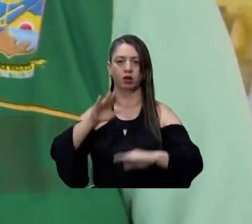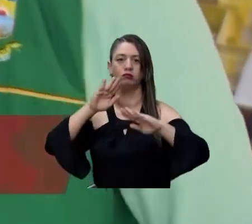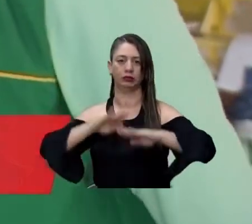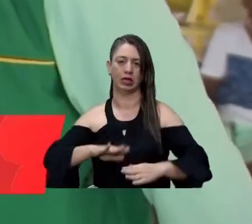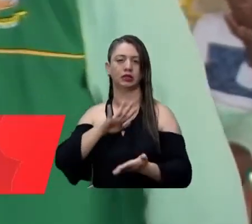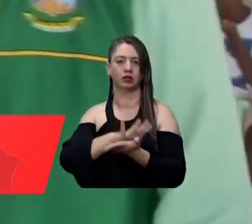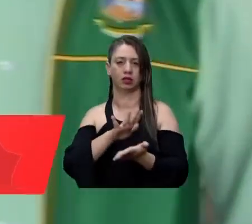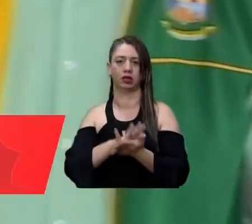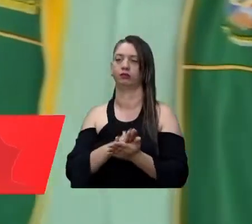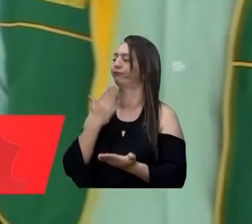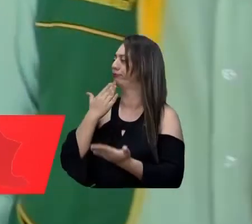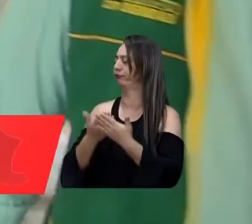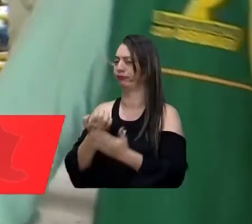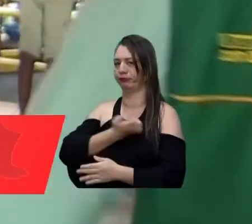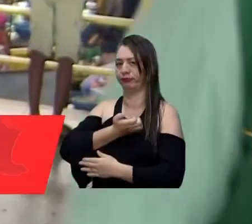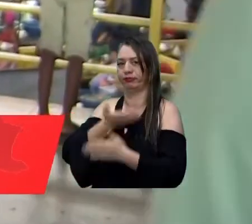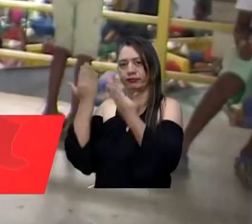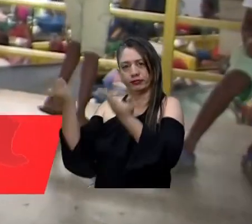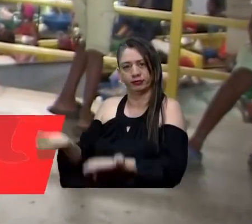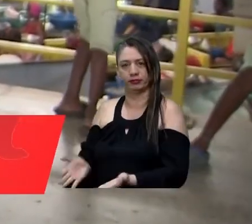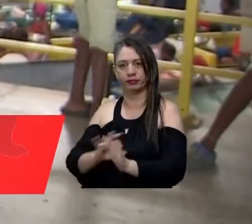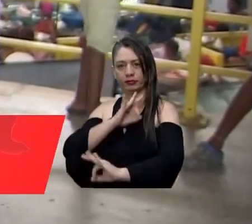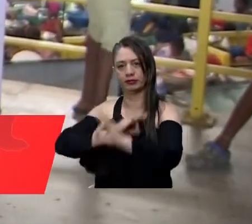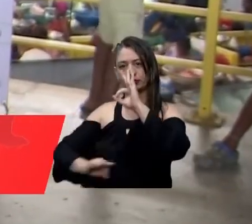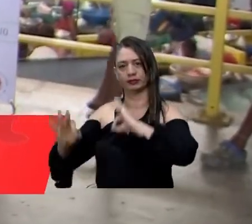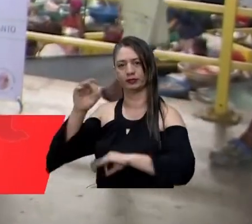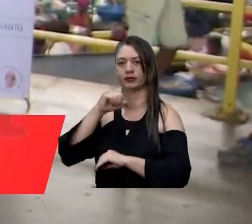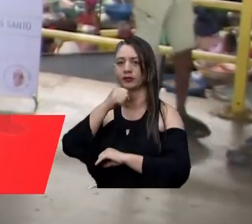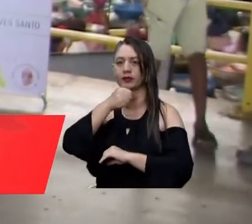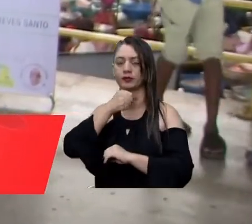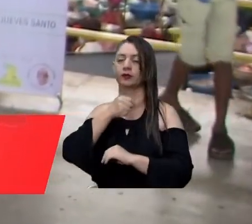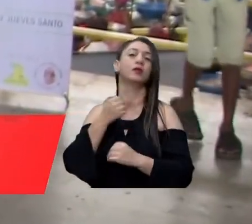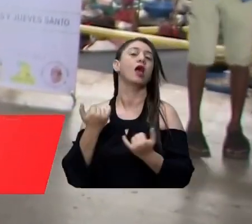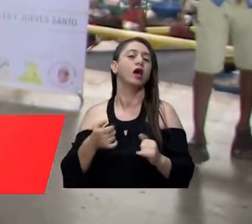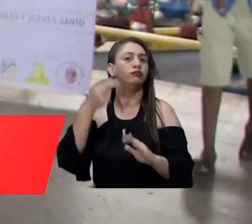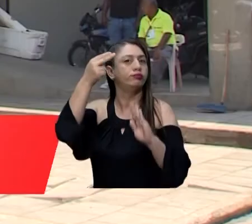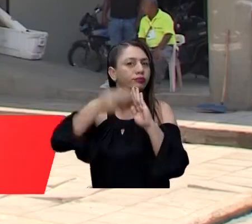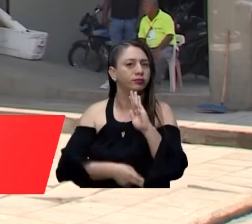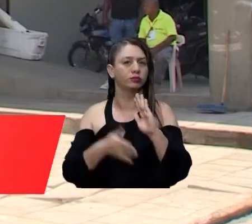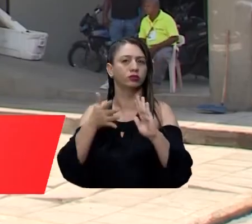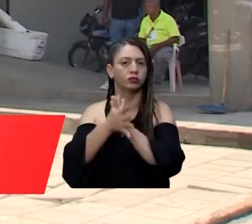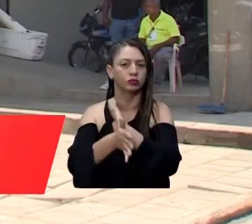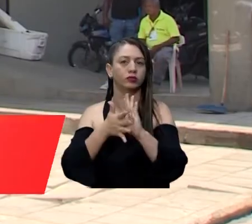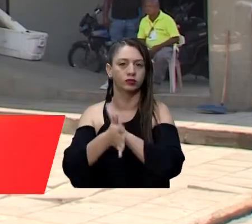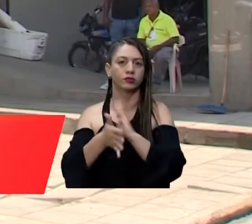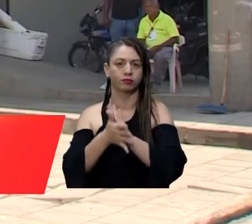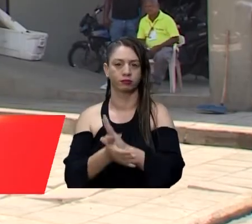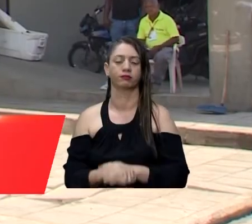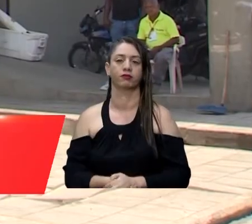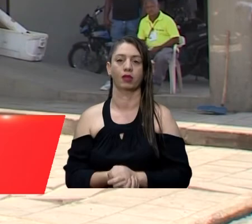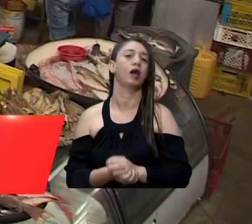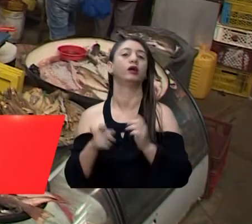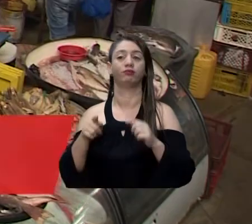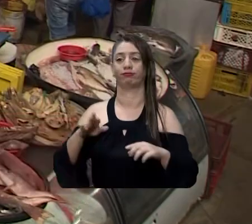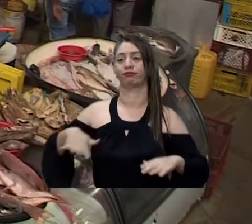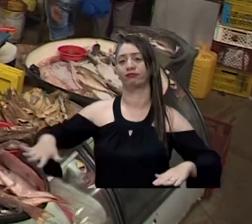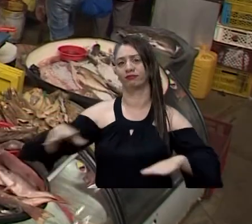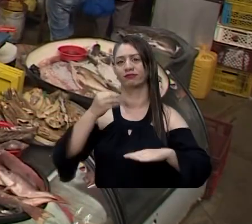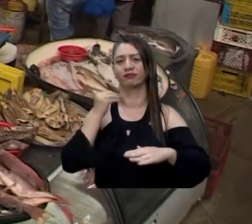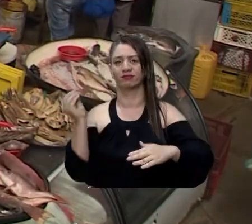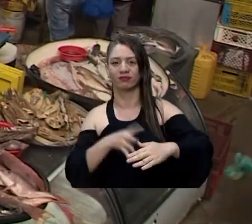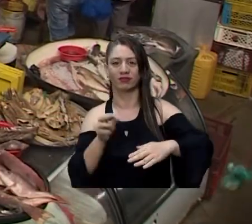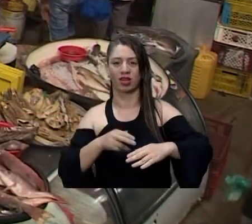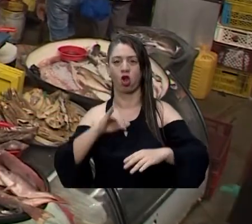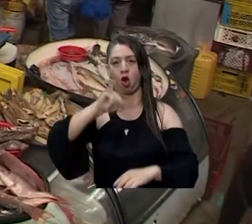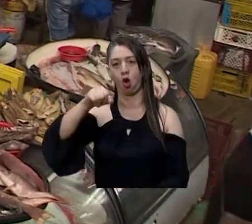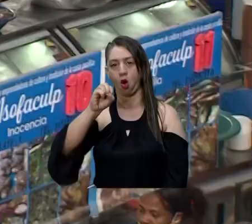gracias al alcalde, Diogo Villar, por atendernos aquí en Telepacífico Noticias. Y esta es la historia de esta galería, José Hilario López. Esta galería, que tiene como nombre José